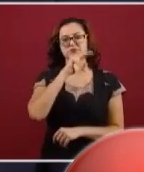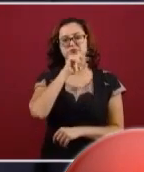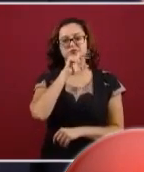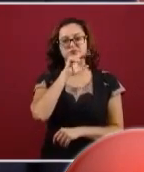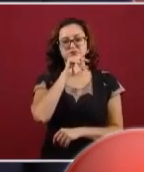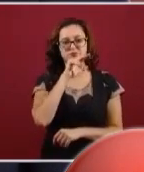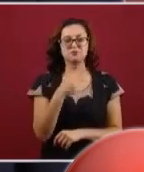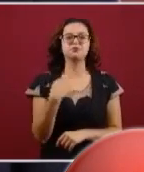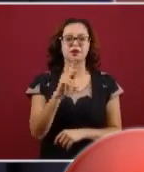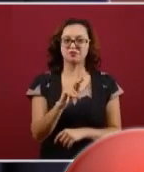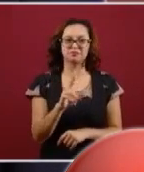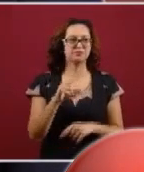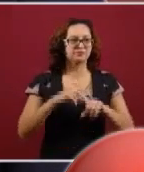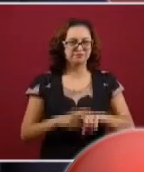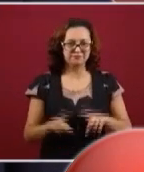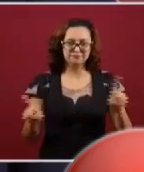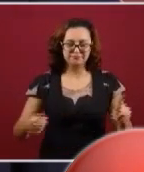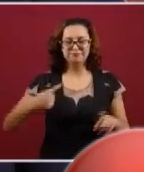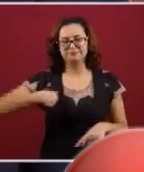hay movimiento,